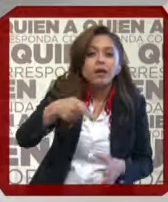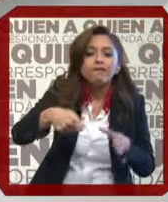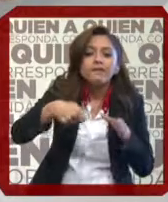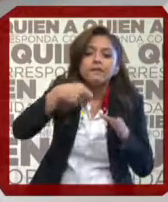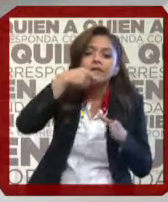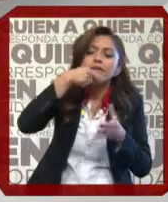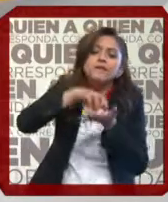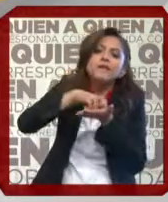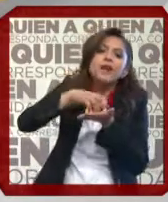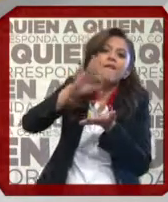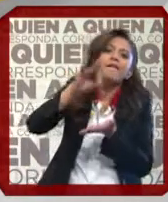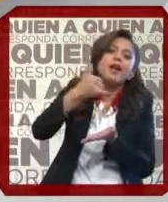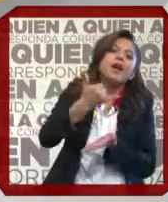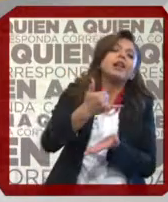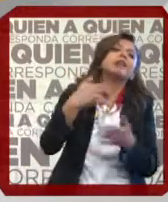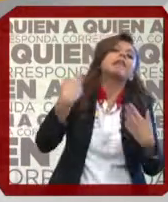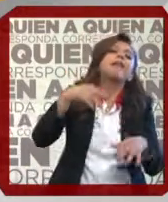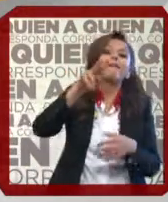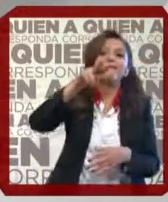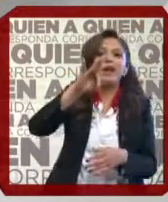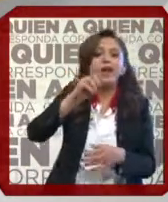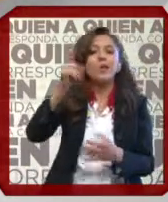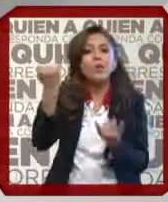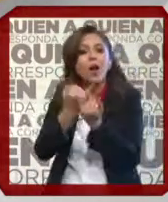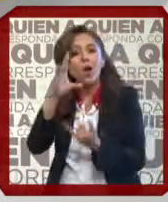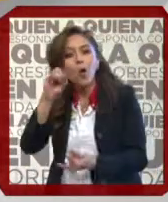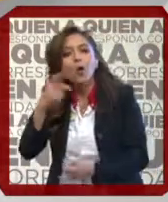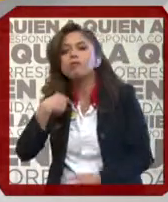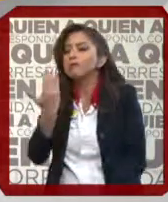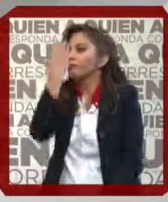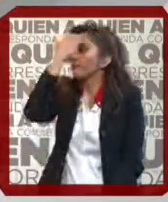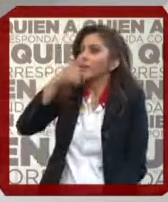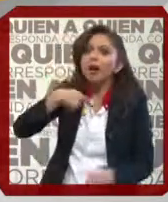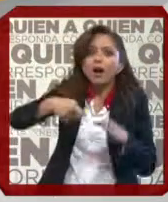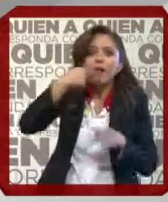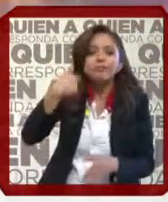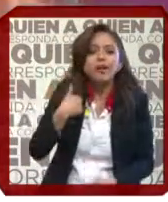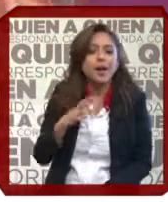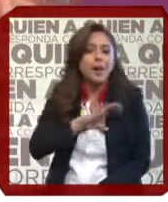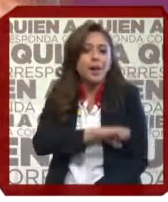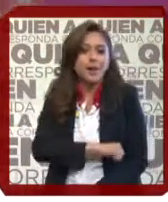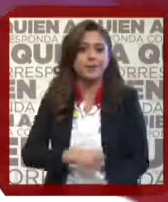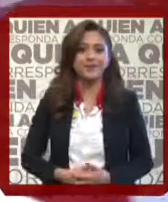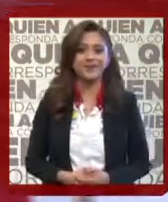Es un flan de mamey. Flan de mamey y flan de coco, Jorge. No lo conocía y es mi fruta favorita. Qué barro. ¿Eh?